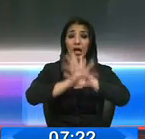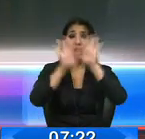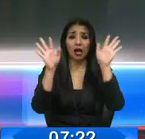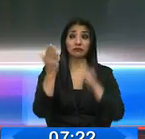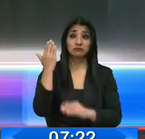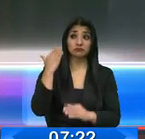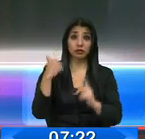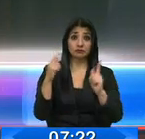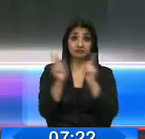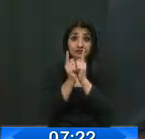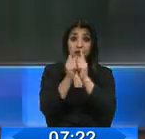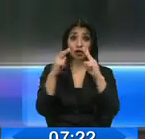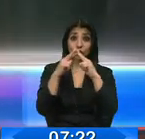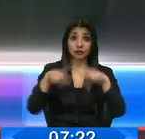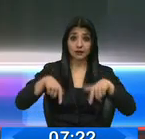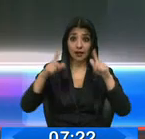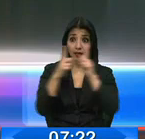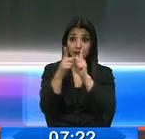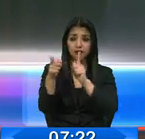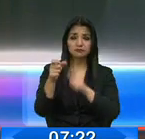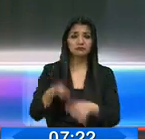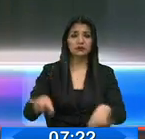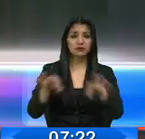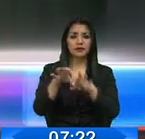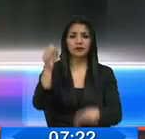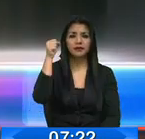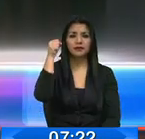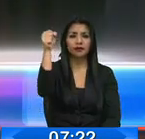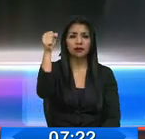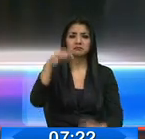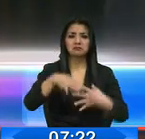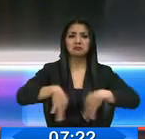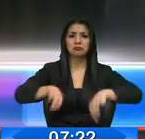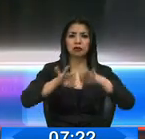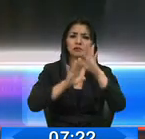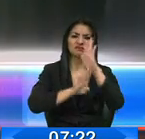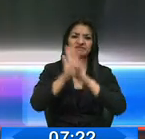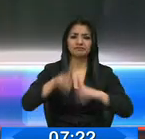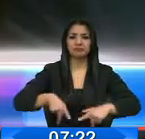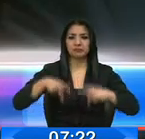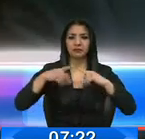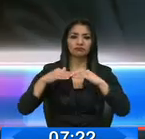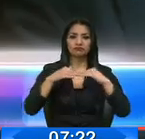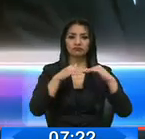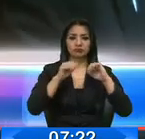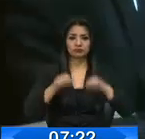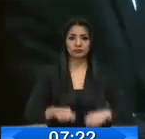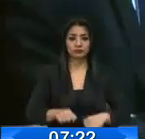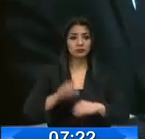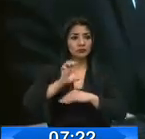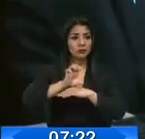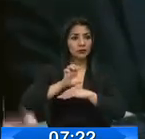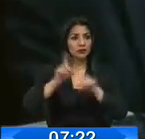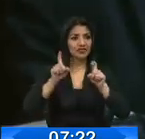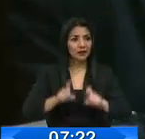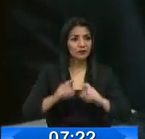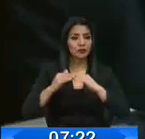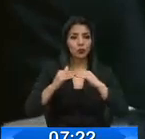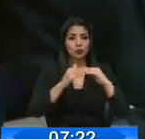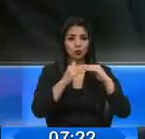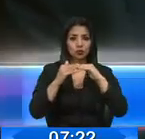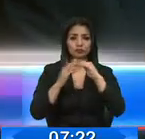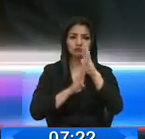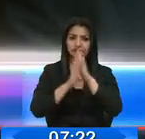entonces en que este derecho fundamental es indispensable para crecer y vivir en democracia. Que el país debe buscar unidad para poder